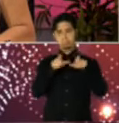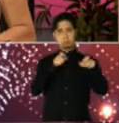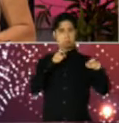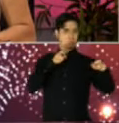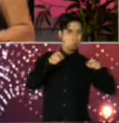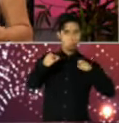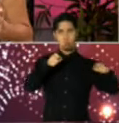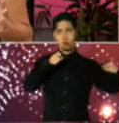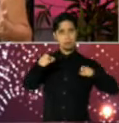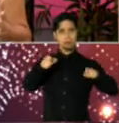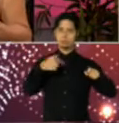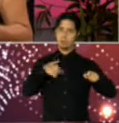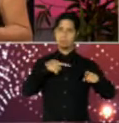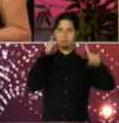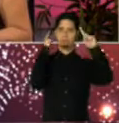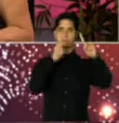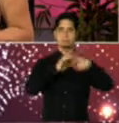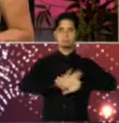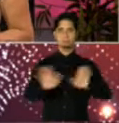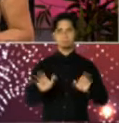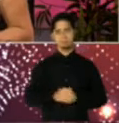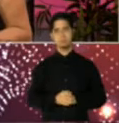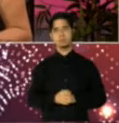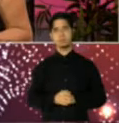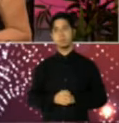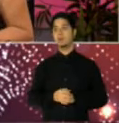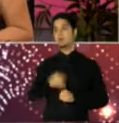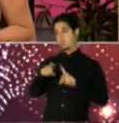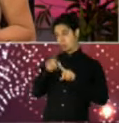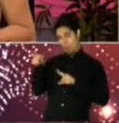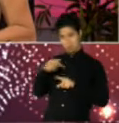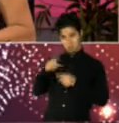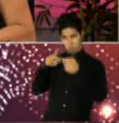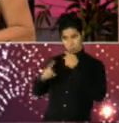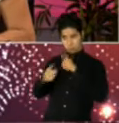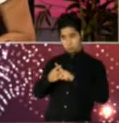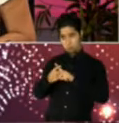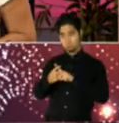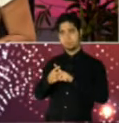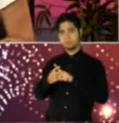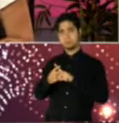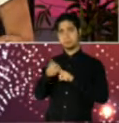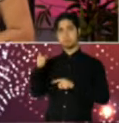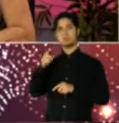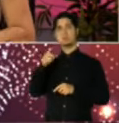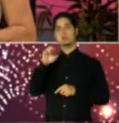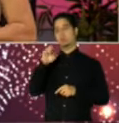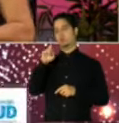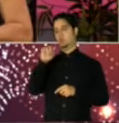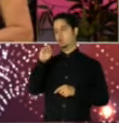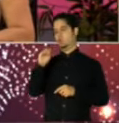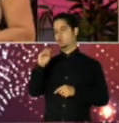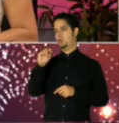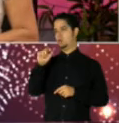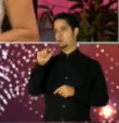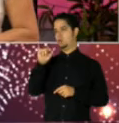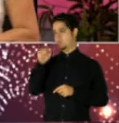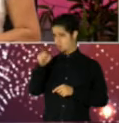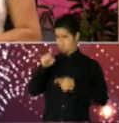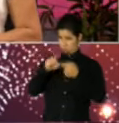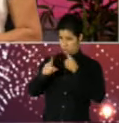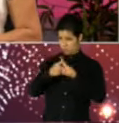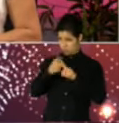del COVID-19. Tito Laureano, ¿en alguna manera es su amigo o es su conocido? ¿Quién? El señor Eduardo Laureano, Tito Laureano. Bueno, sí,